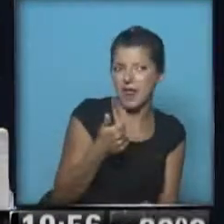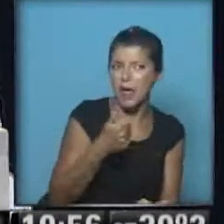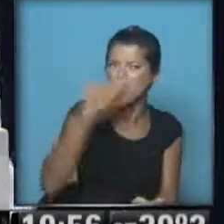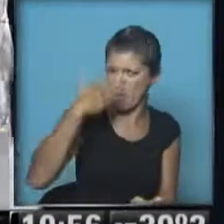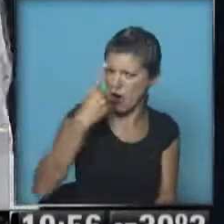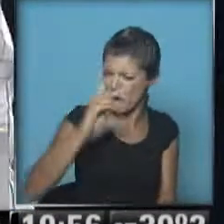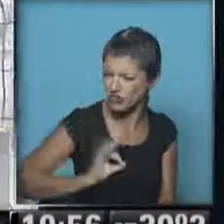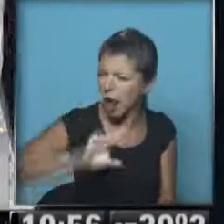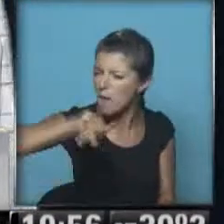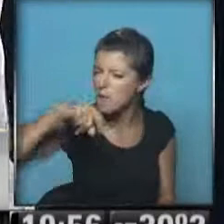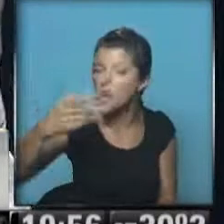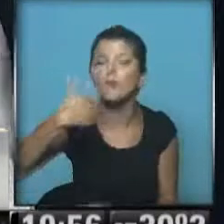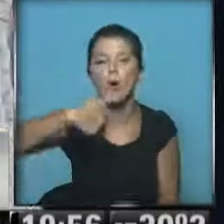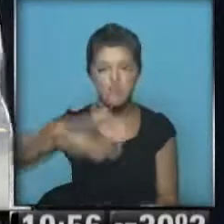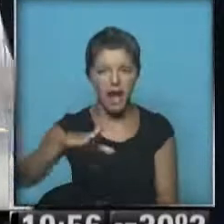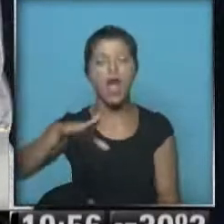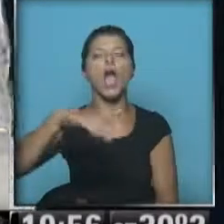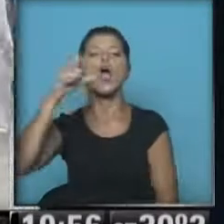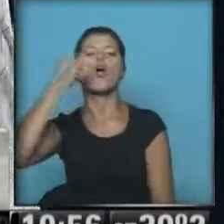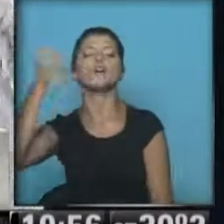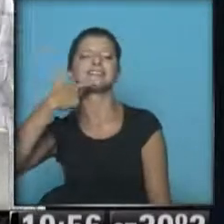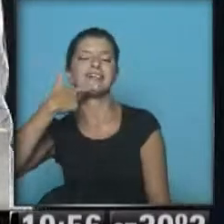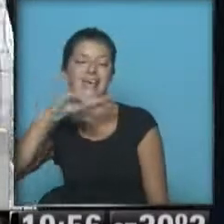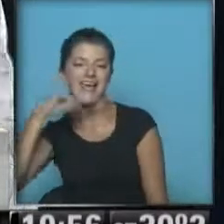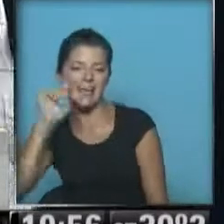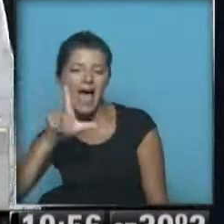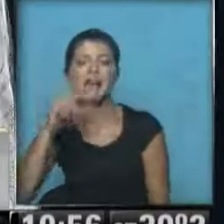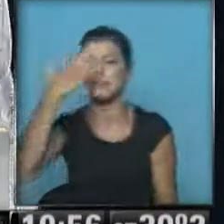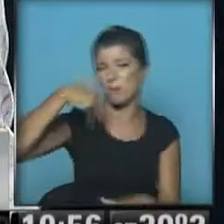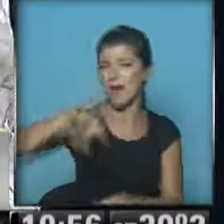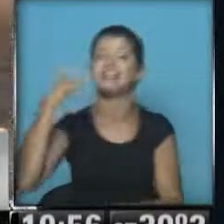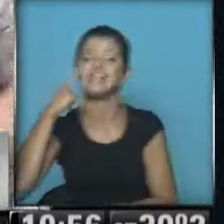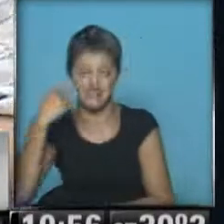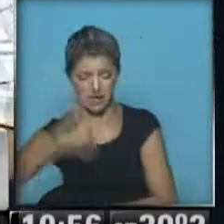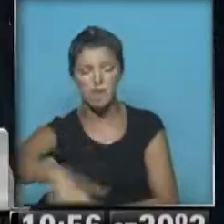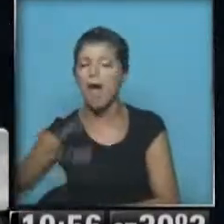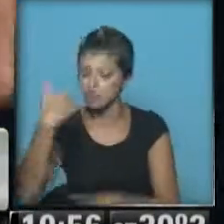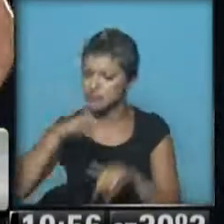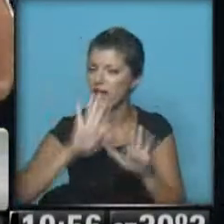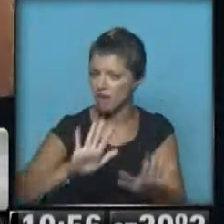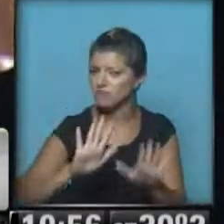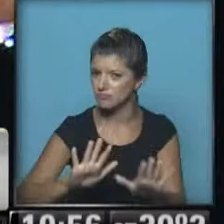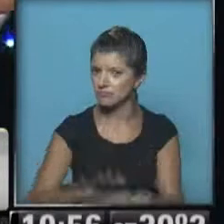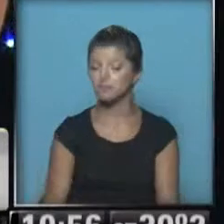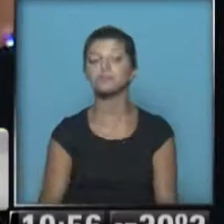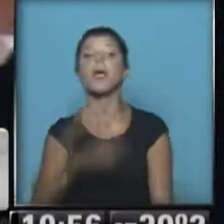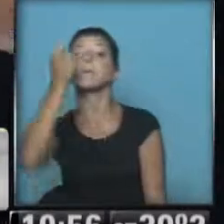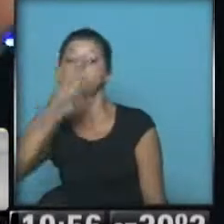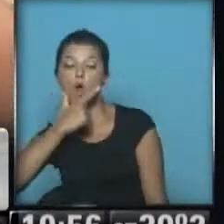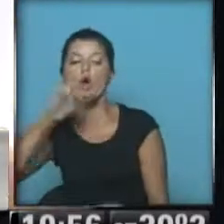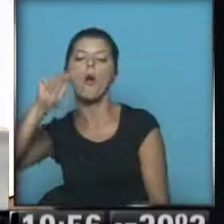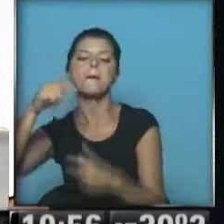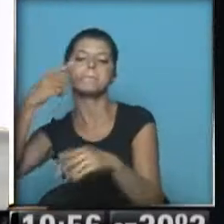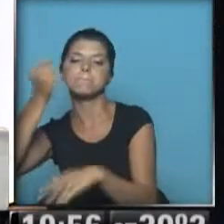de 2 años van por los concejales y dentro de 4 van a ir por los intendentes, no tengan ninguna duda. El PRO y Mauricio Macri